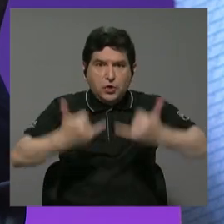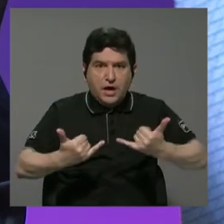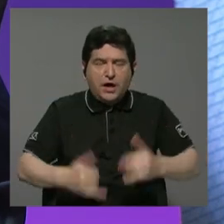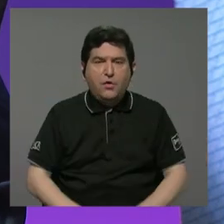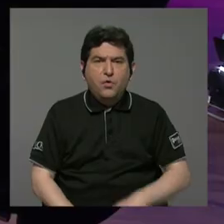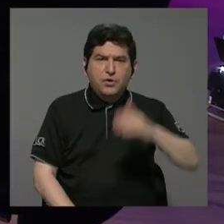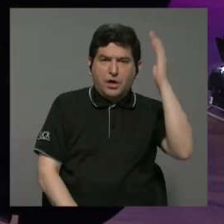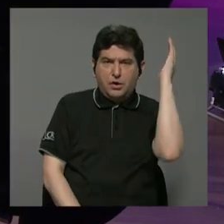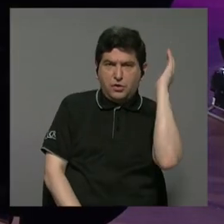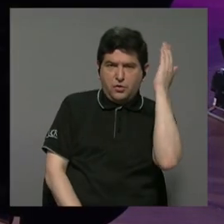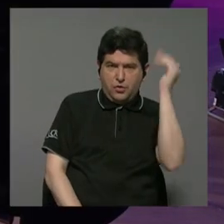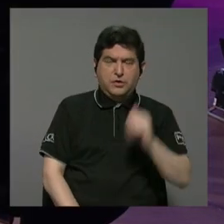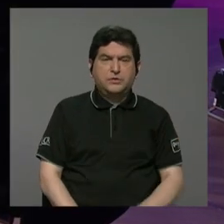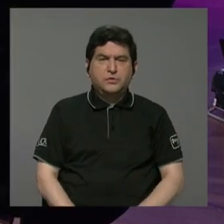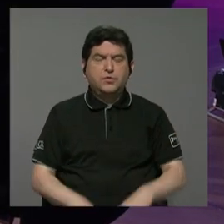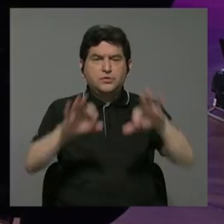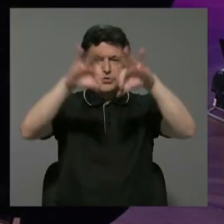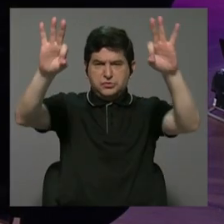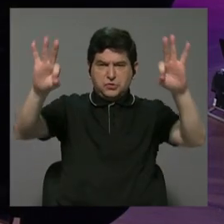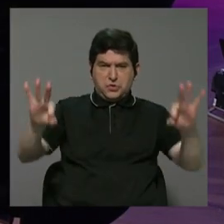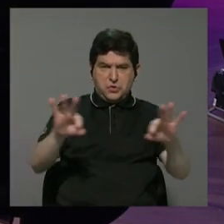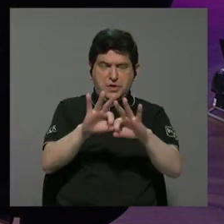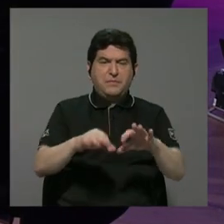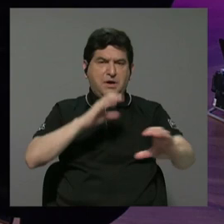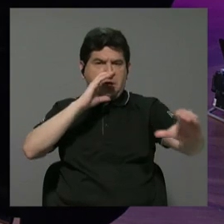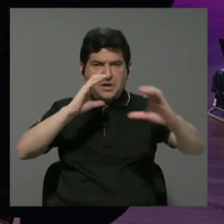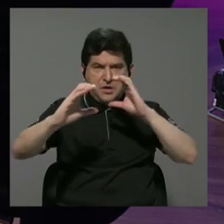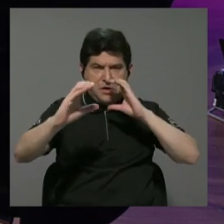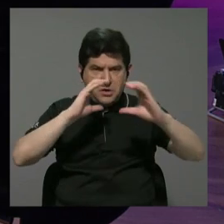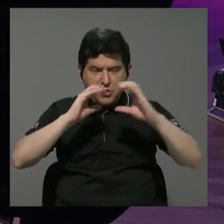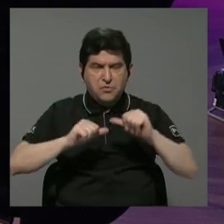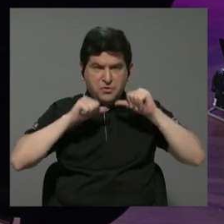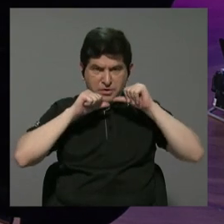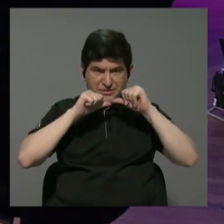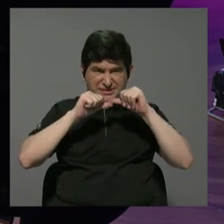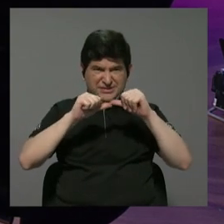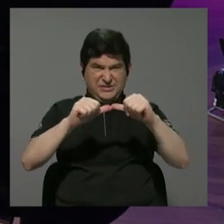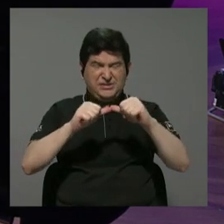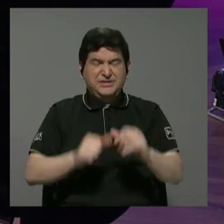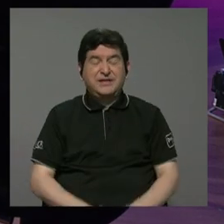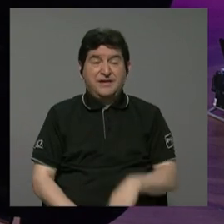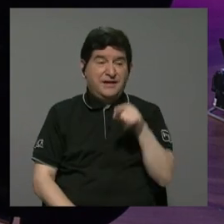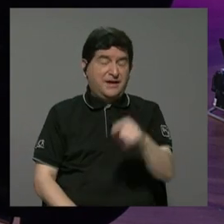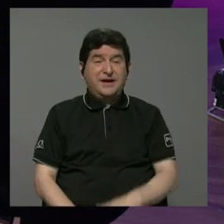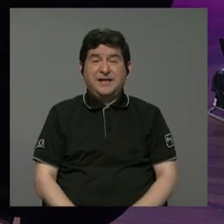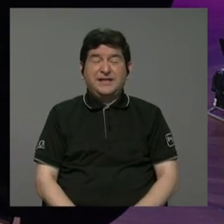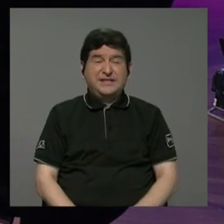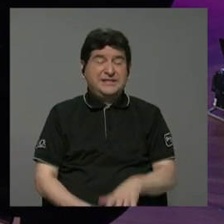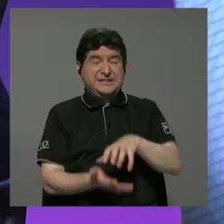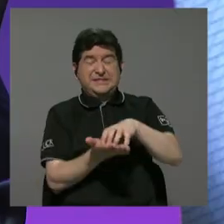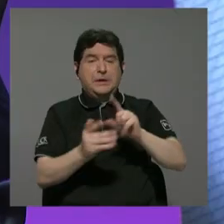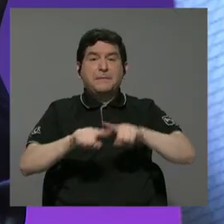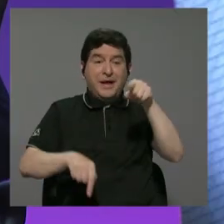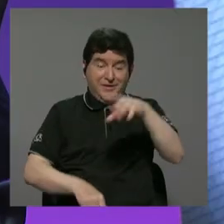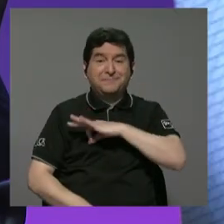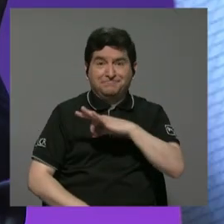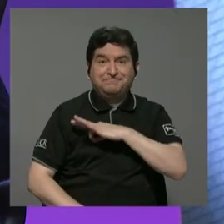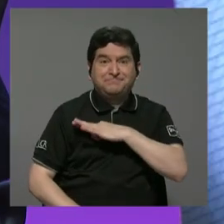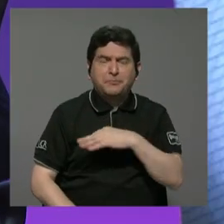términos de discursos, en términos de imagen, en términos de la comunicación, que sigue siendo errática, pero es porque eso les conviene.